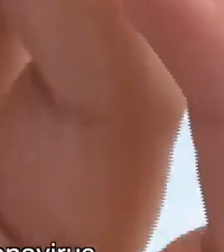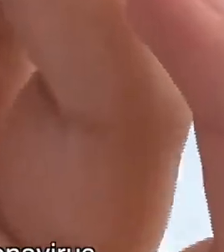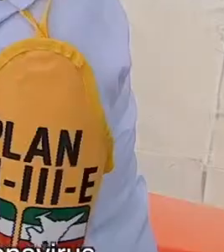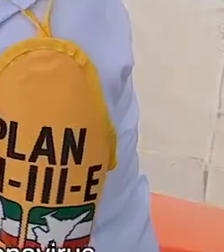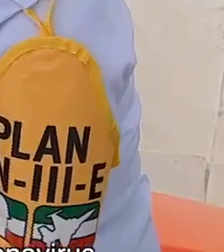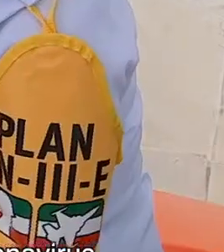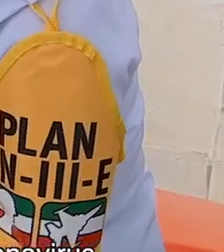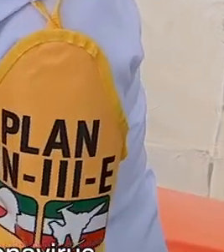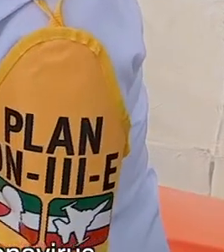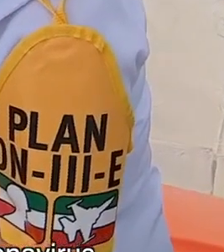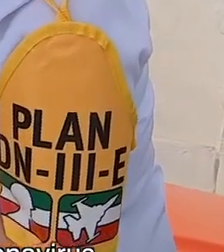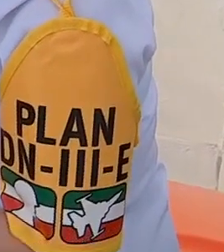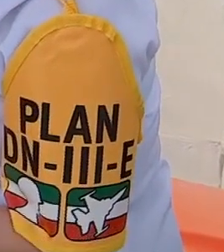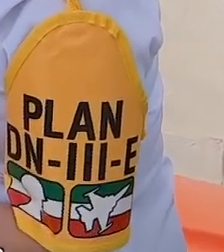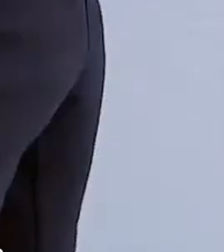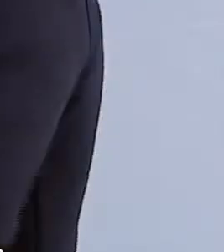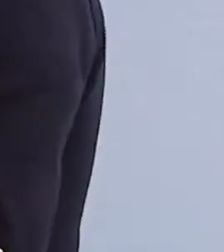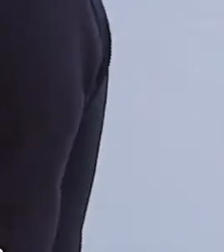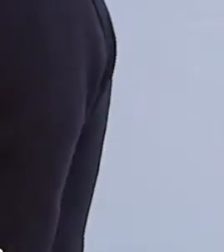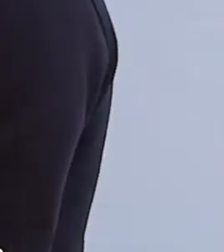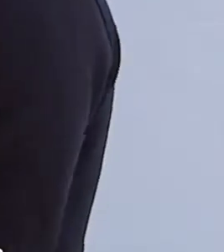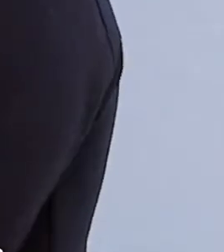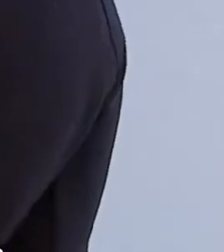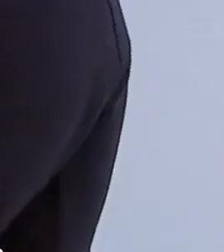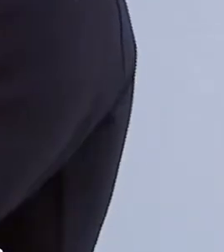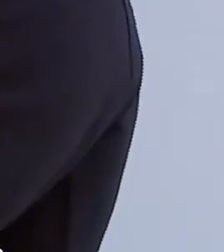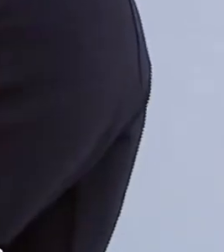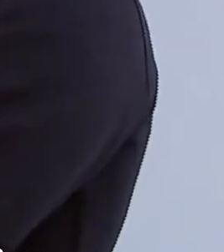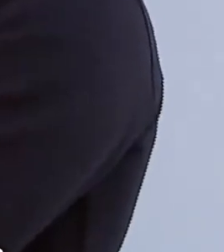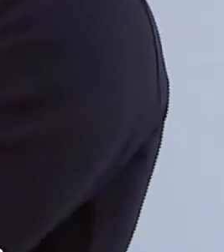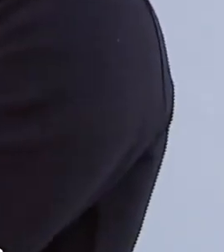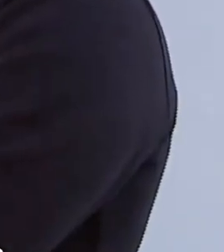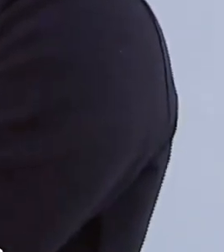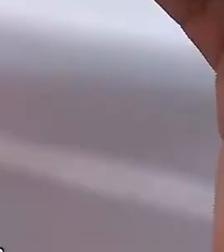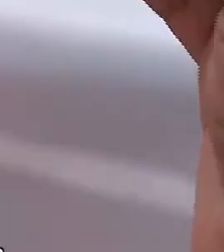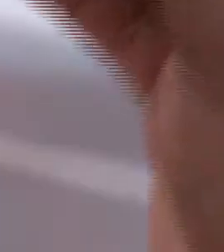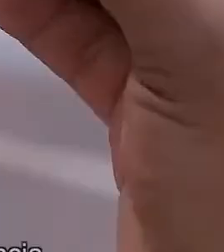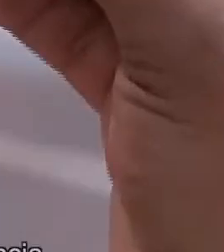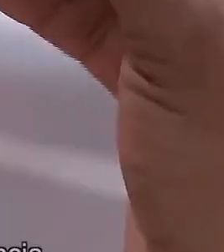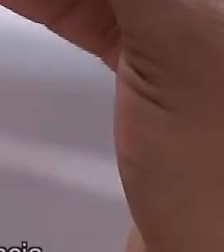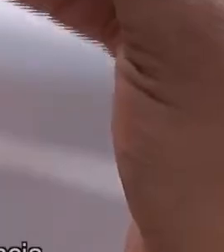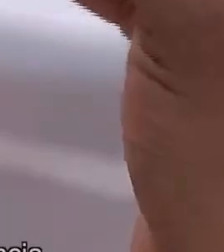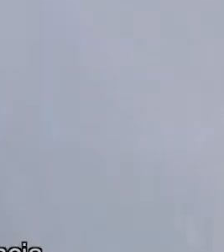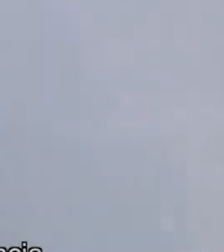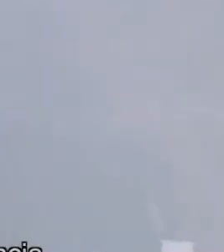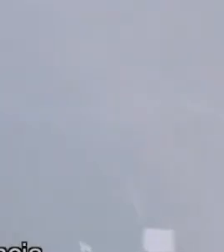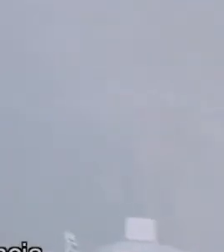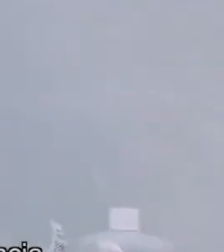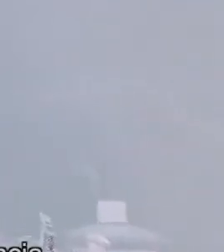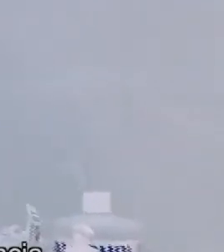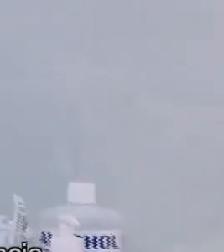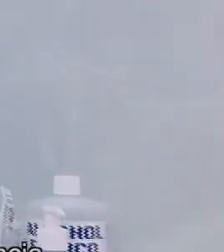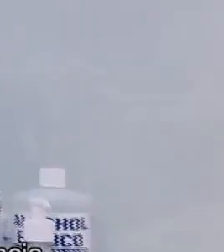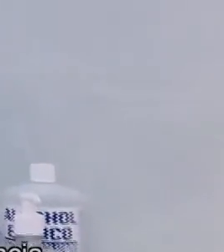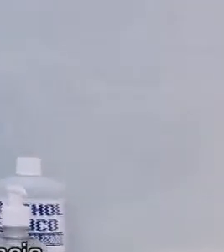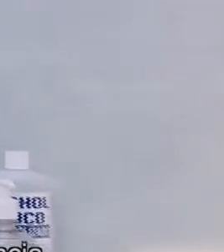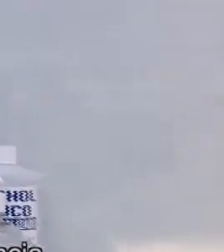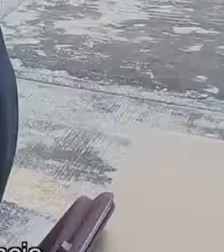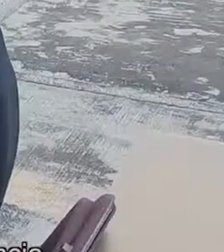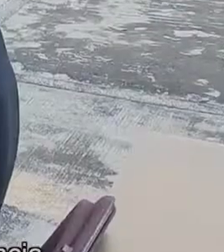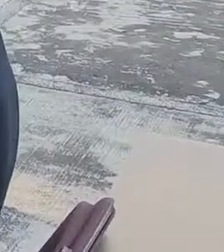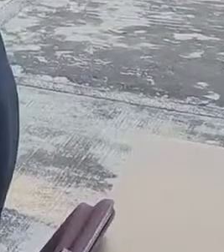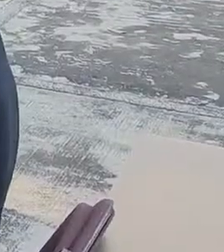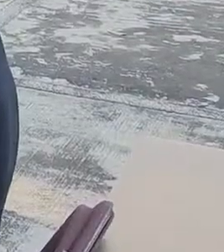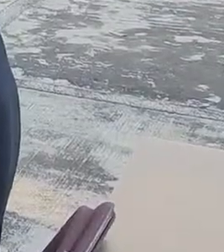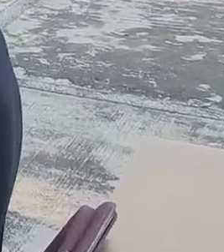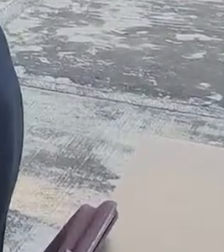para enfrentar al coronavirus. Mientras te toca vacunarte, quédate en casa. Mantén limpias tus manos y guarda sana